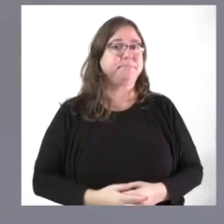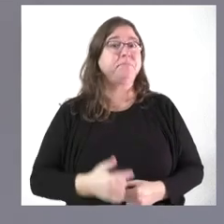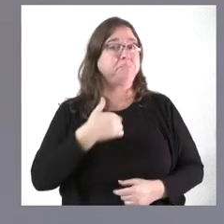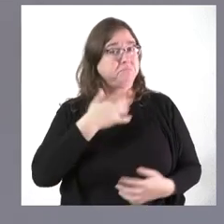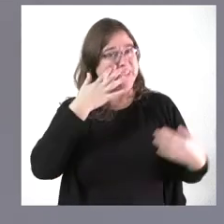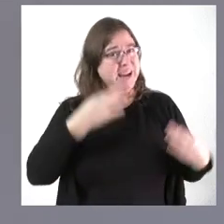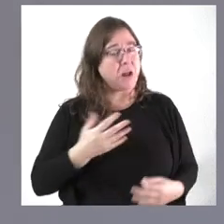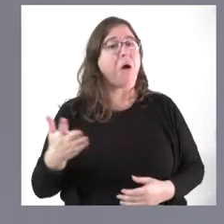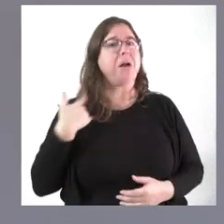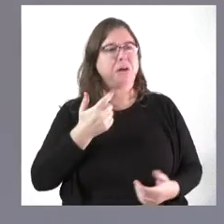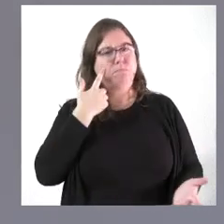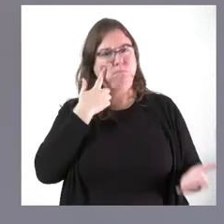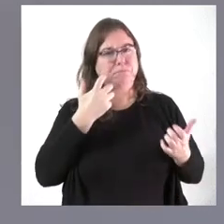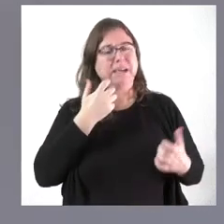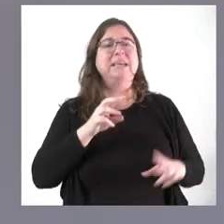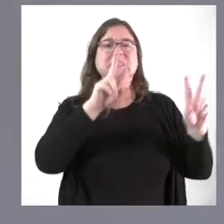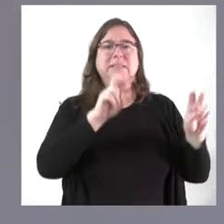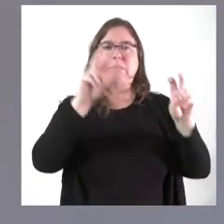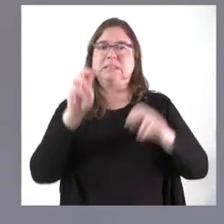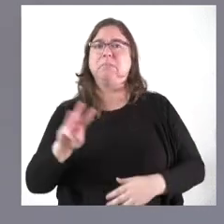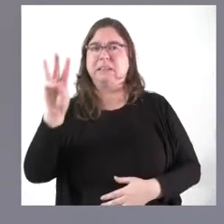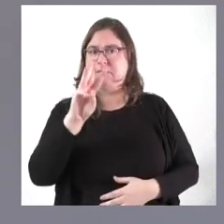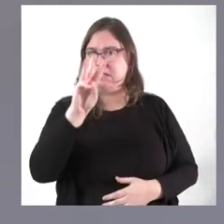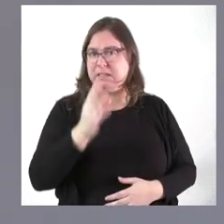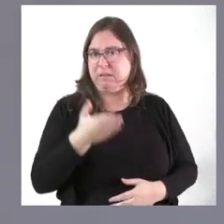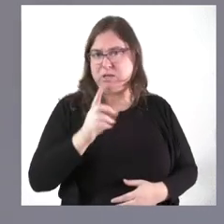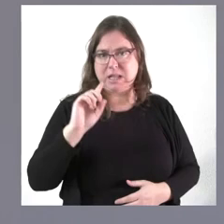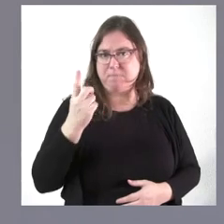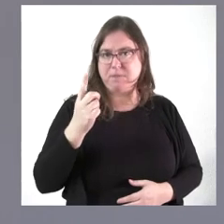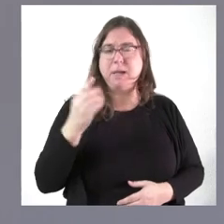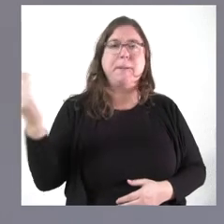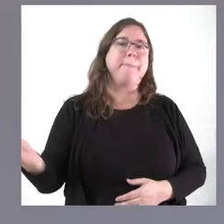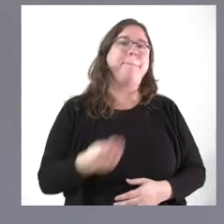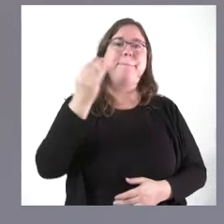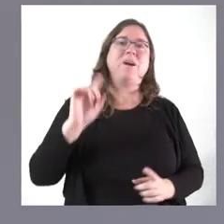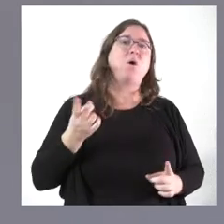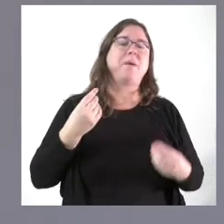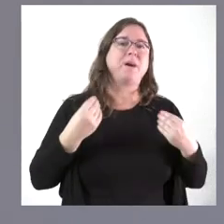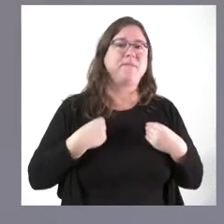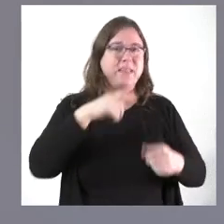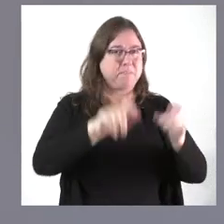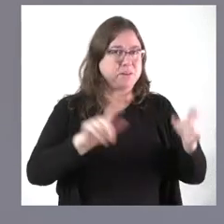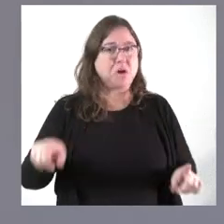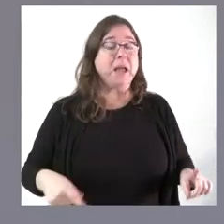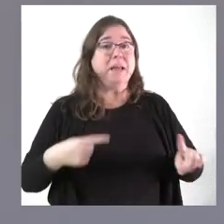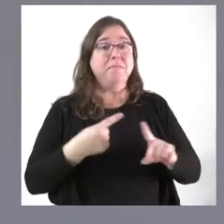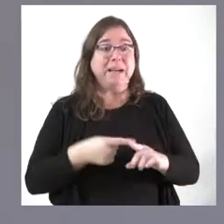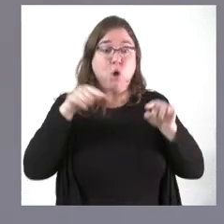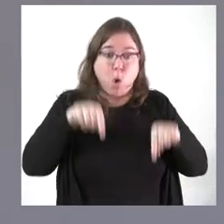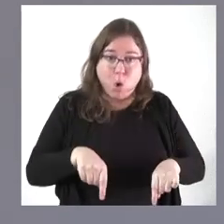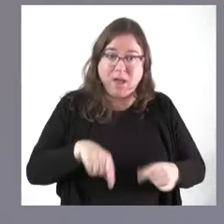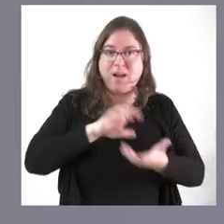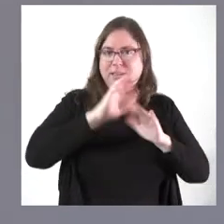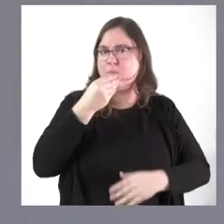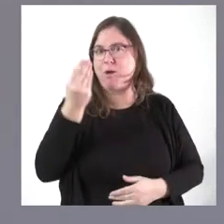creo que ayer se vio claramente que los tres asuntos más importantes los que más mejoraban la vida de las personas los que hacen hoy de una Castilla y león mejor